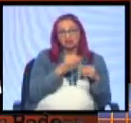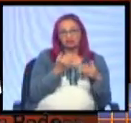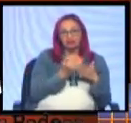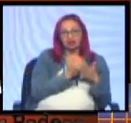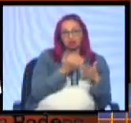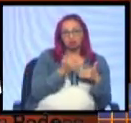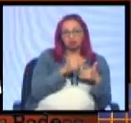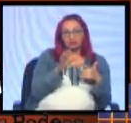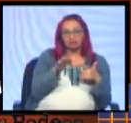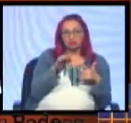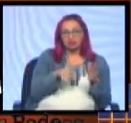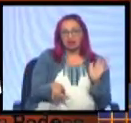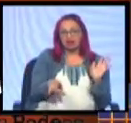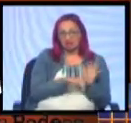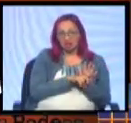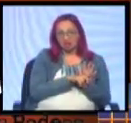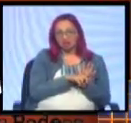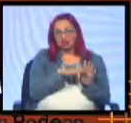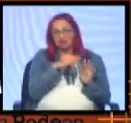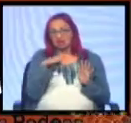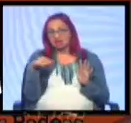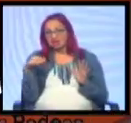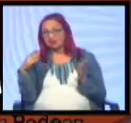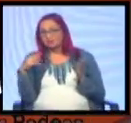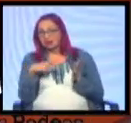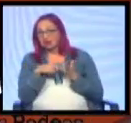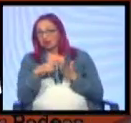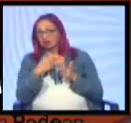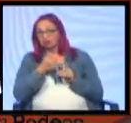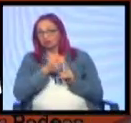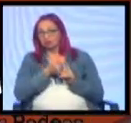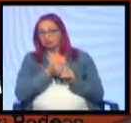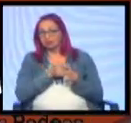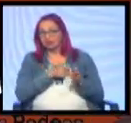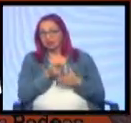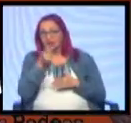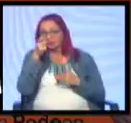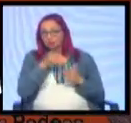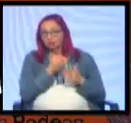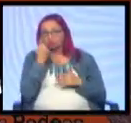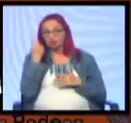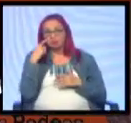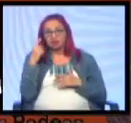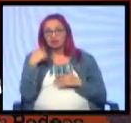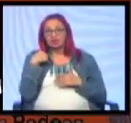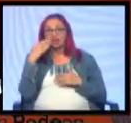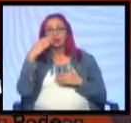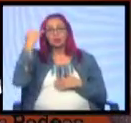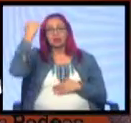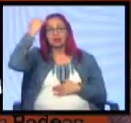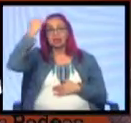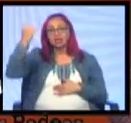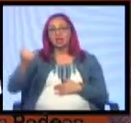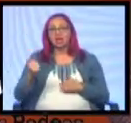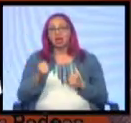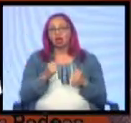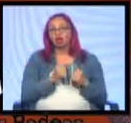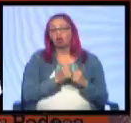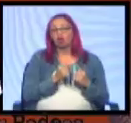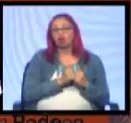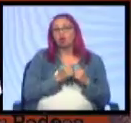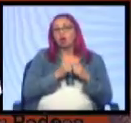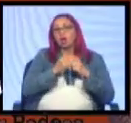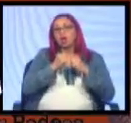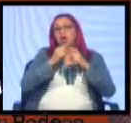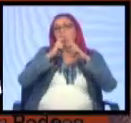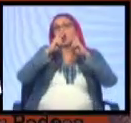recursos de manera legal, entre pagar nosotros impuestos. Solo para que tengan una idea, con el gordo